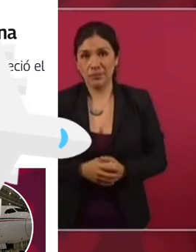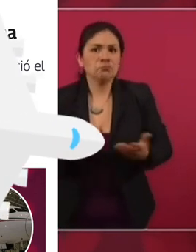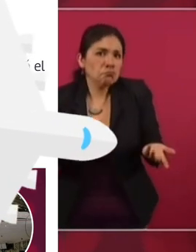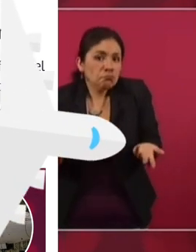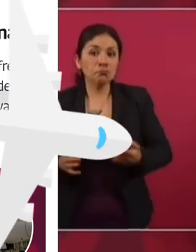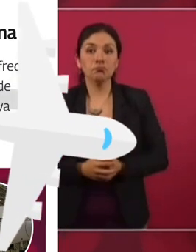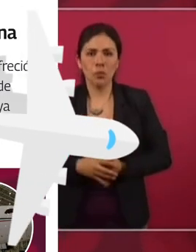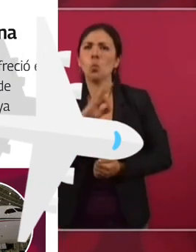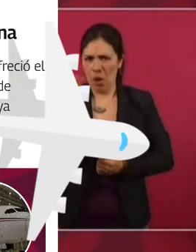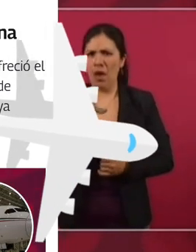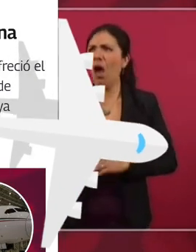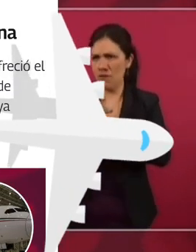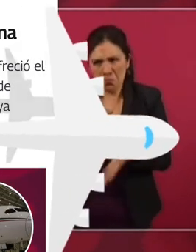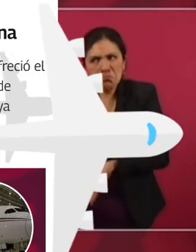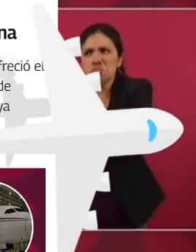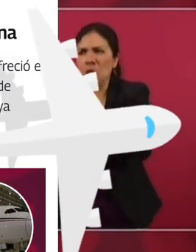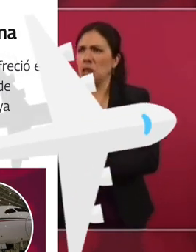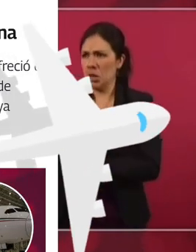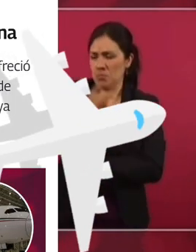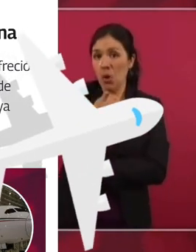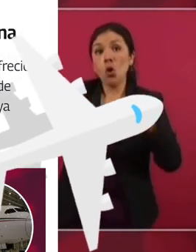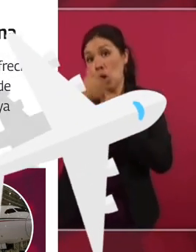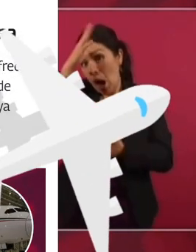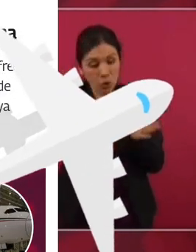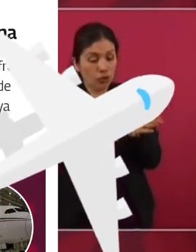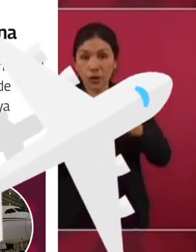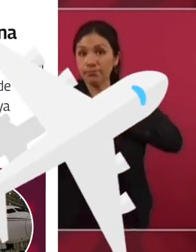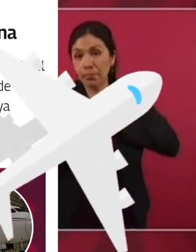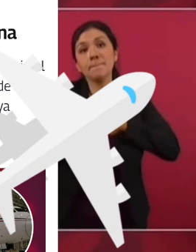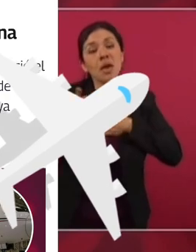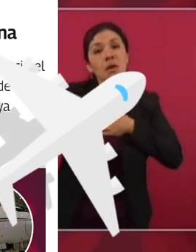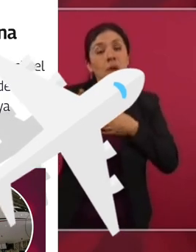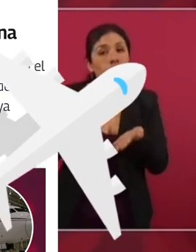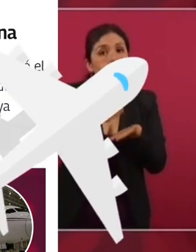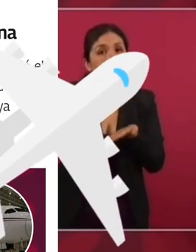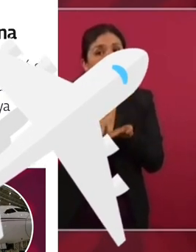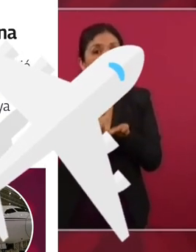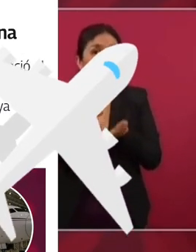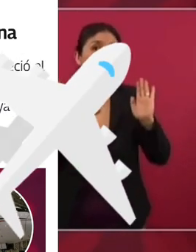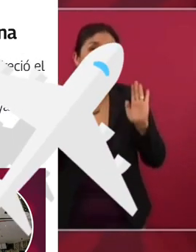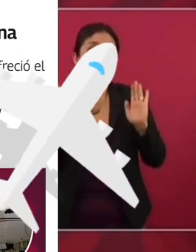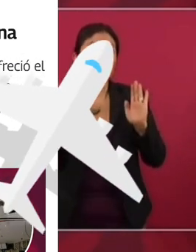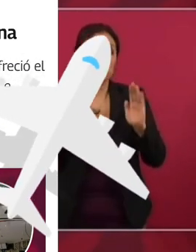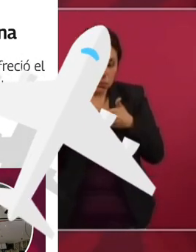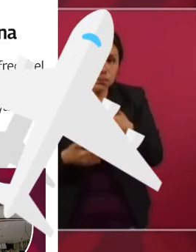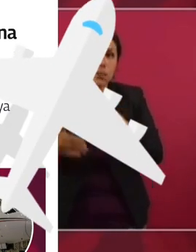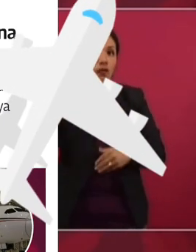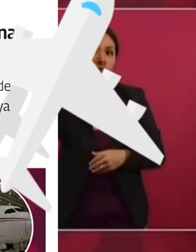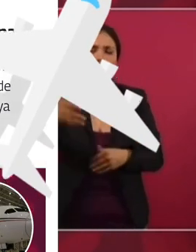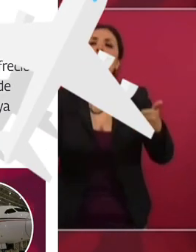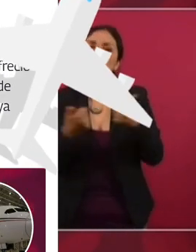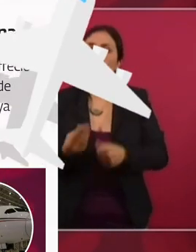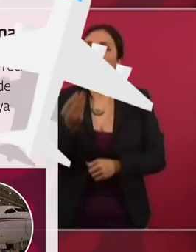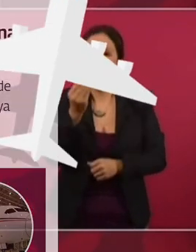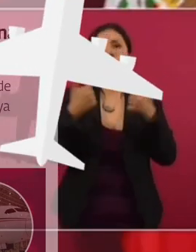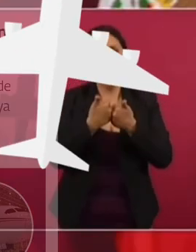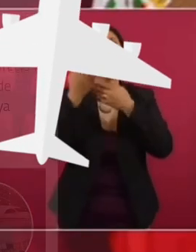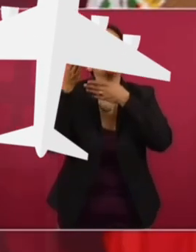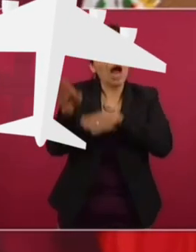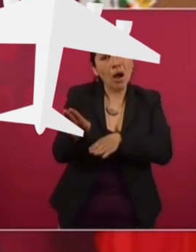podemos entregarlo sin problema a los 30, si hacemos un convenio de que nos van a pagar hacia adelante, con alimentos,